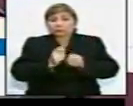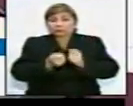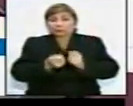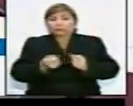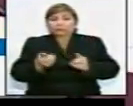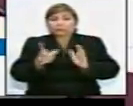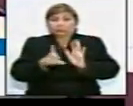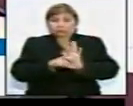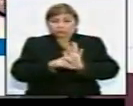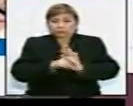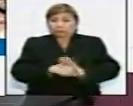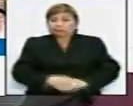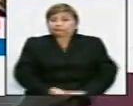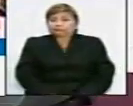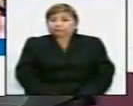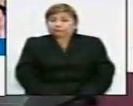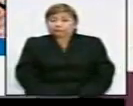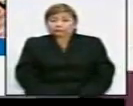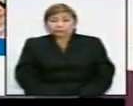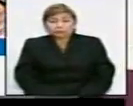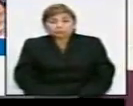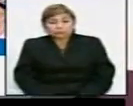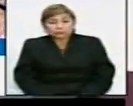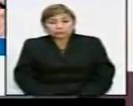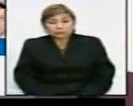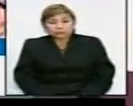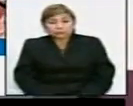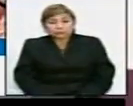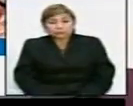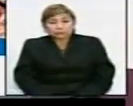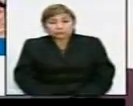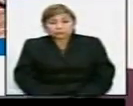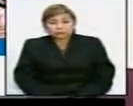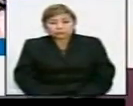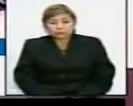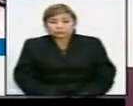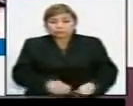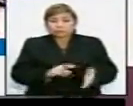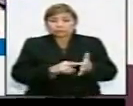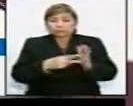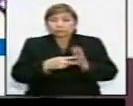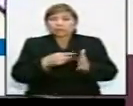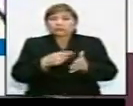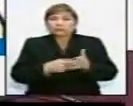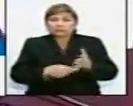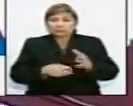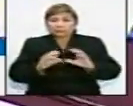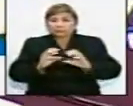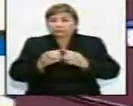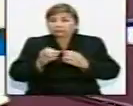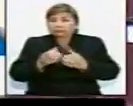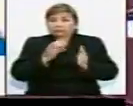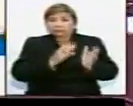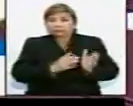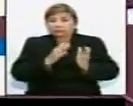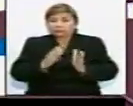legales. Eso significa entonces que partidos que están en proceso, y voy a llamarlos con nombre